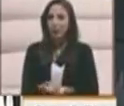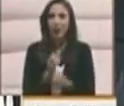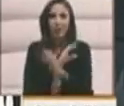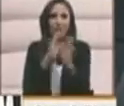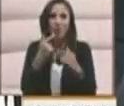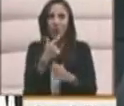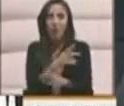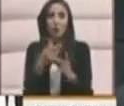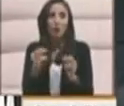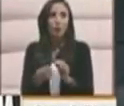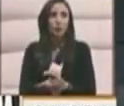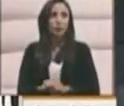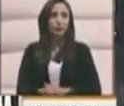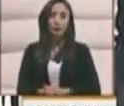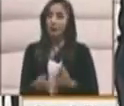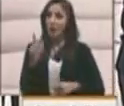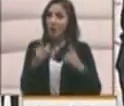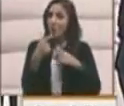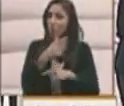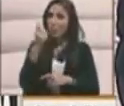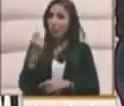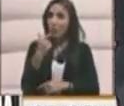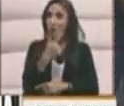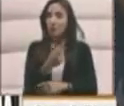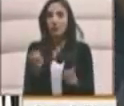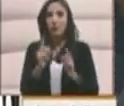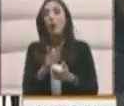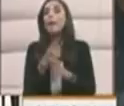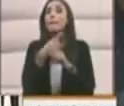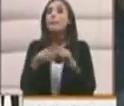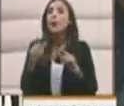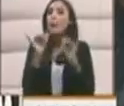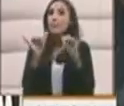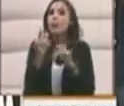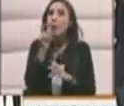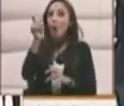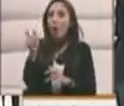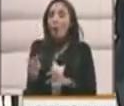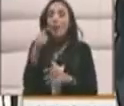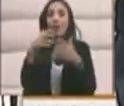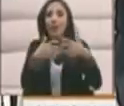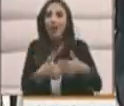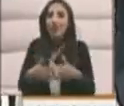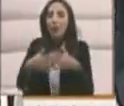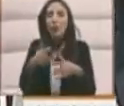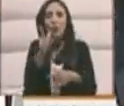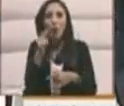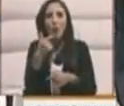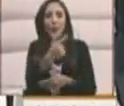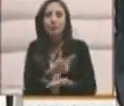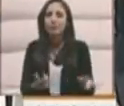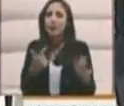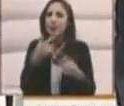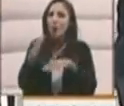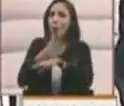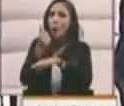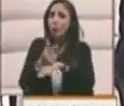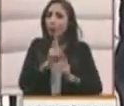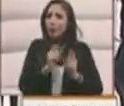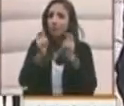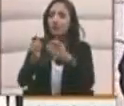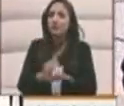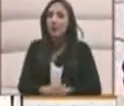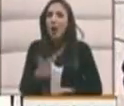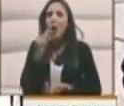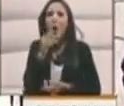esto. Es el caso de algunos diputados, pero el mismo Bailey, desde los Estados Unidos, inculpa a Requesén, el mismo